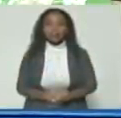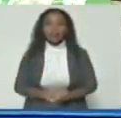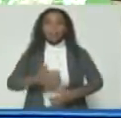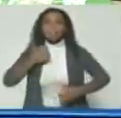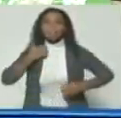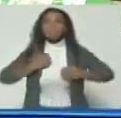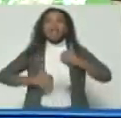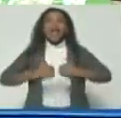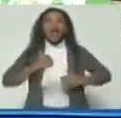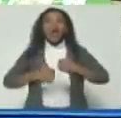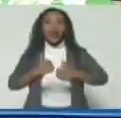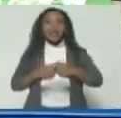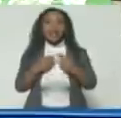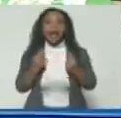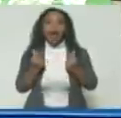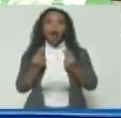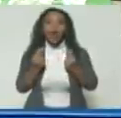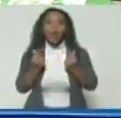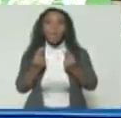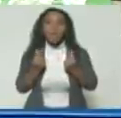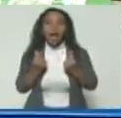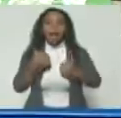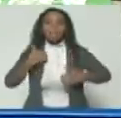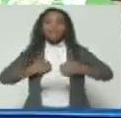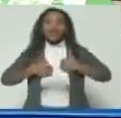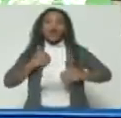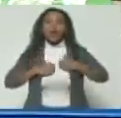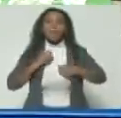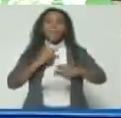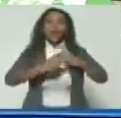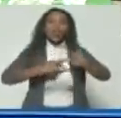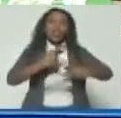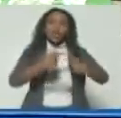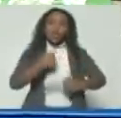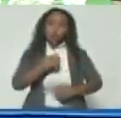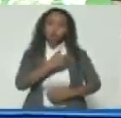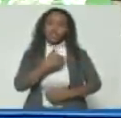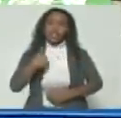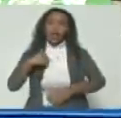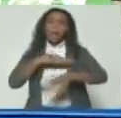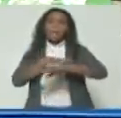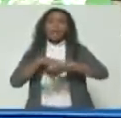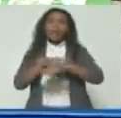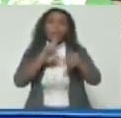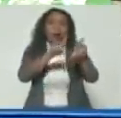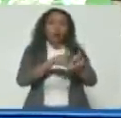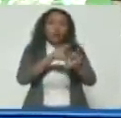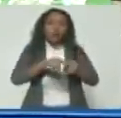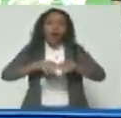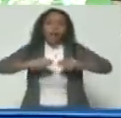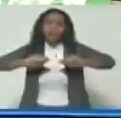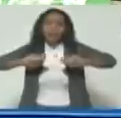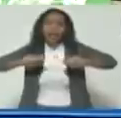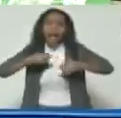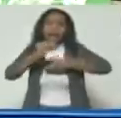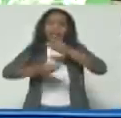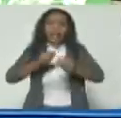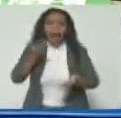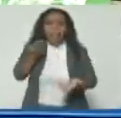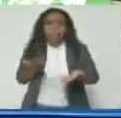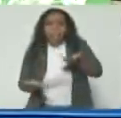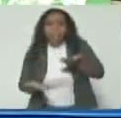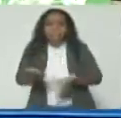miércoles de economía, miércoles productivo. Yo quisiera que el ministro de Agricultura y Tierra nos hiciera el